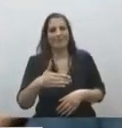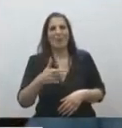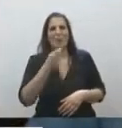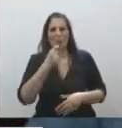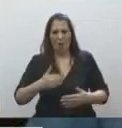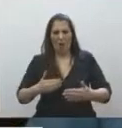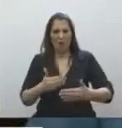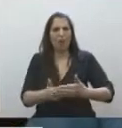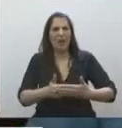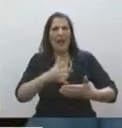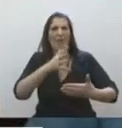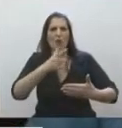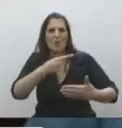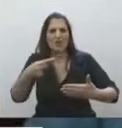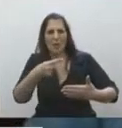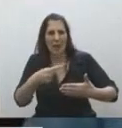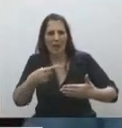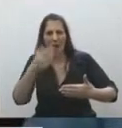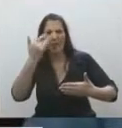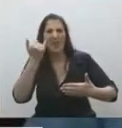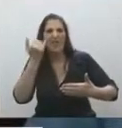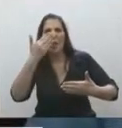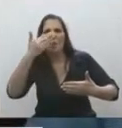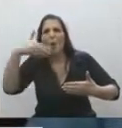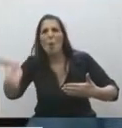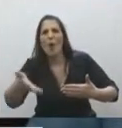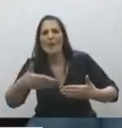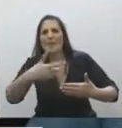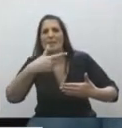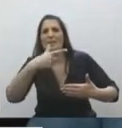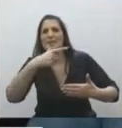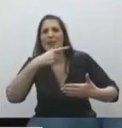es que no es lo mismo